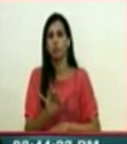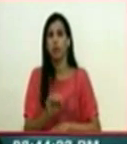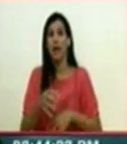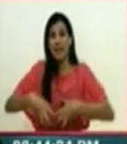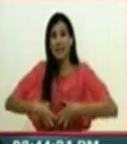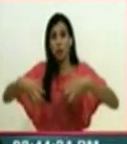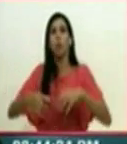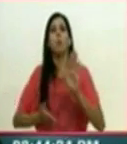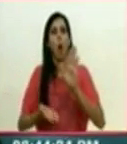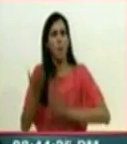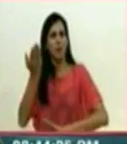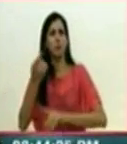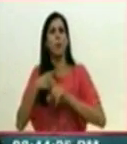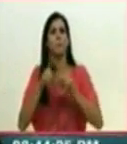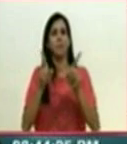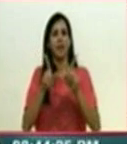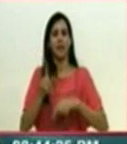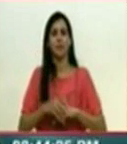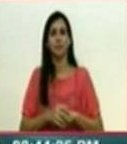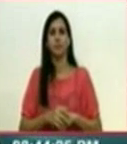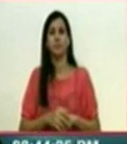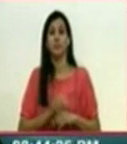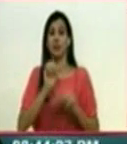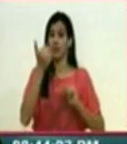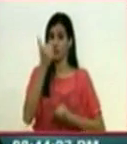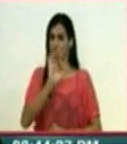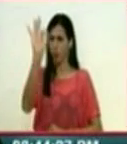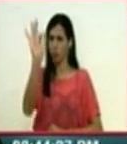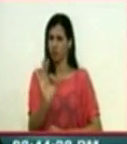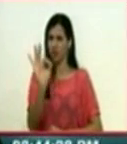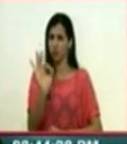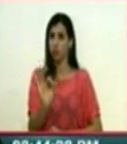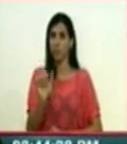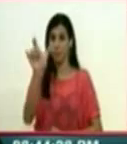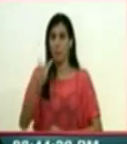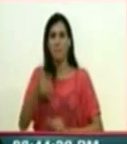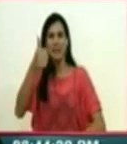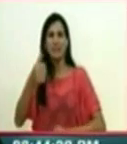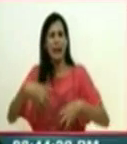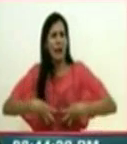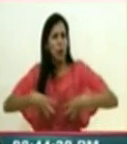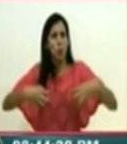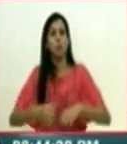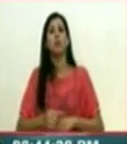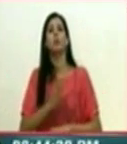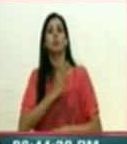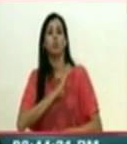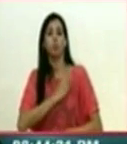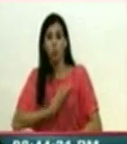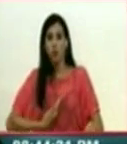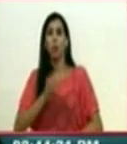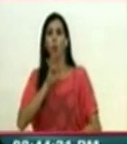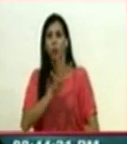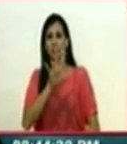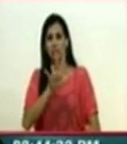ricos y poderosos, y por si fuera poco, apenas el 10% de los más ricos son propietarios del 43% del